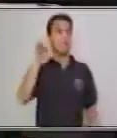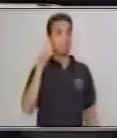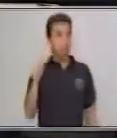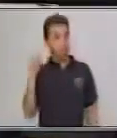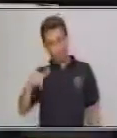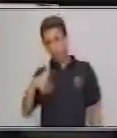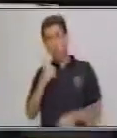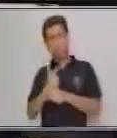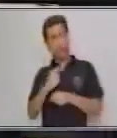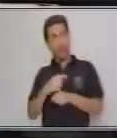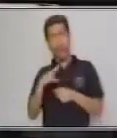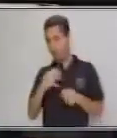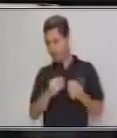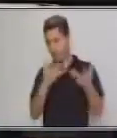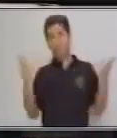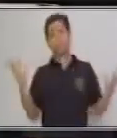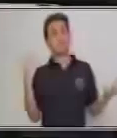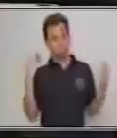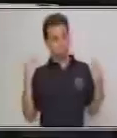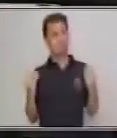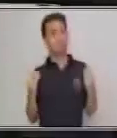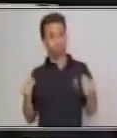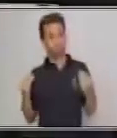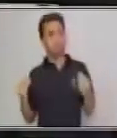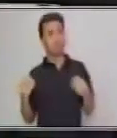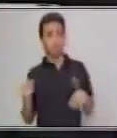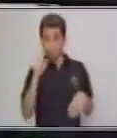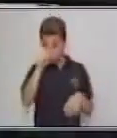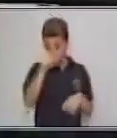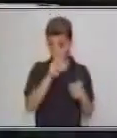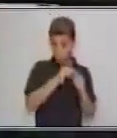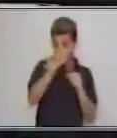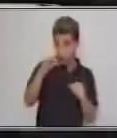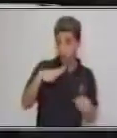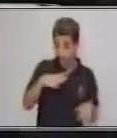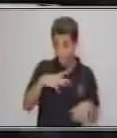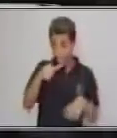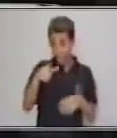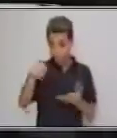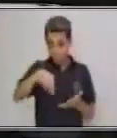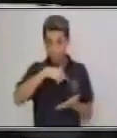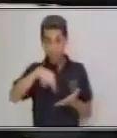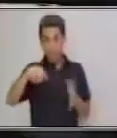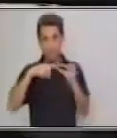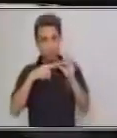son fantásticas de conocer. ¿En su pueblo tienen alguna en especial? ¿Cuál sería?